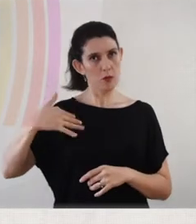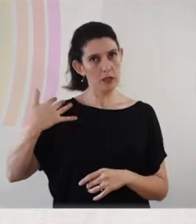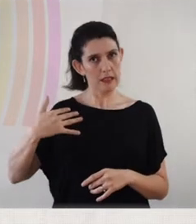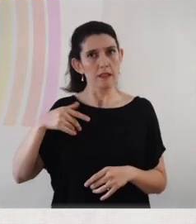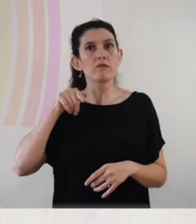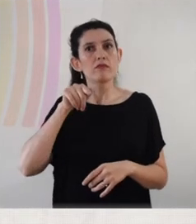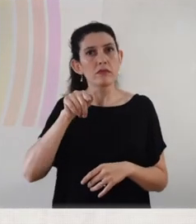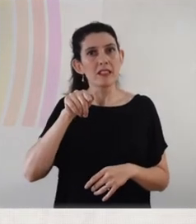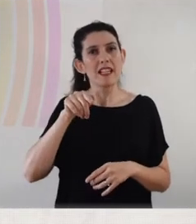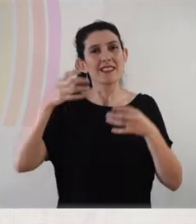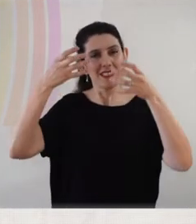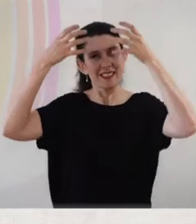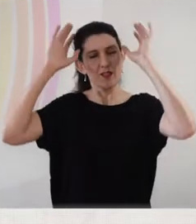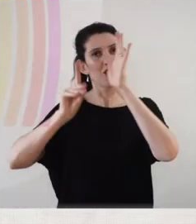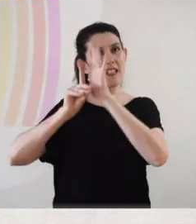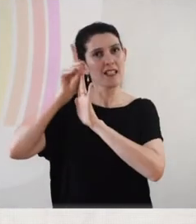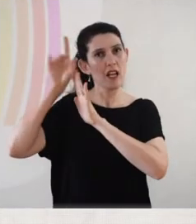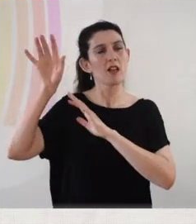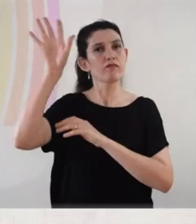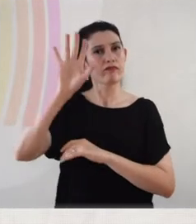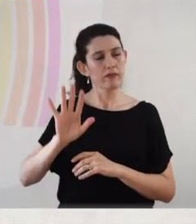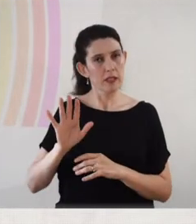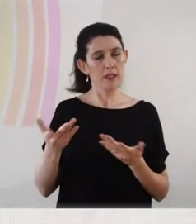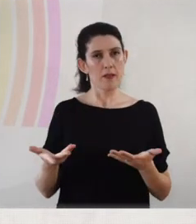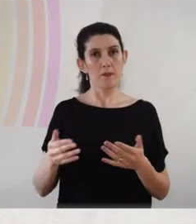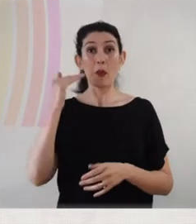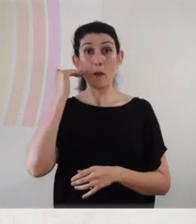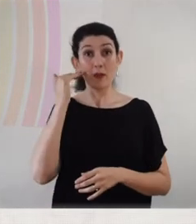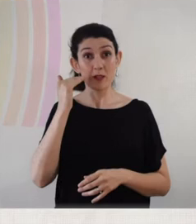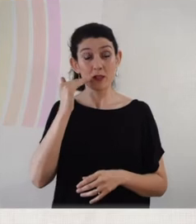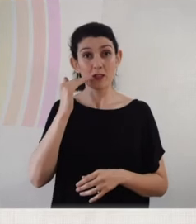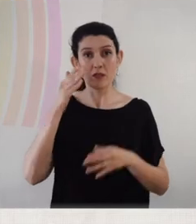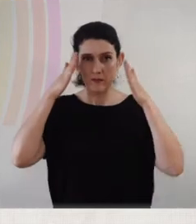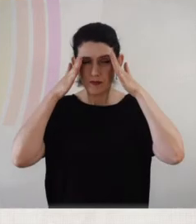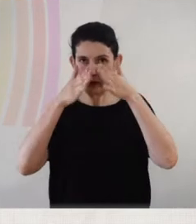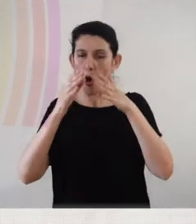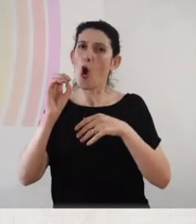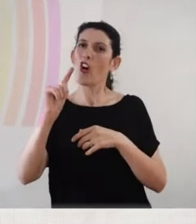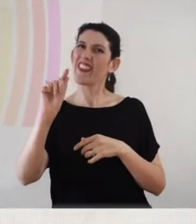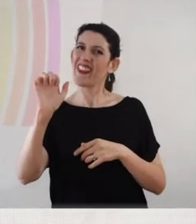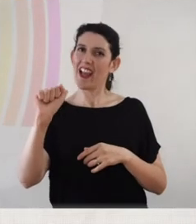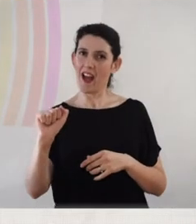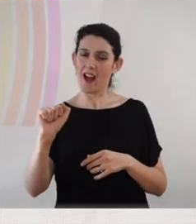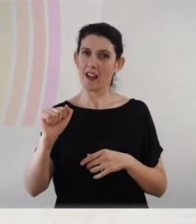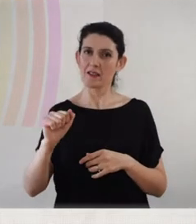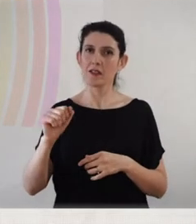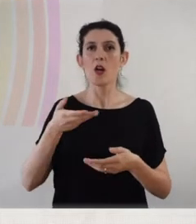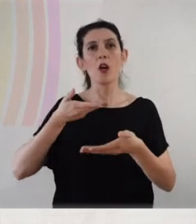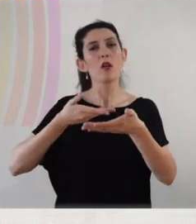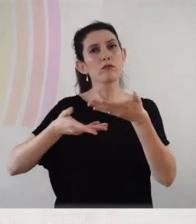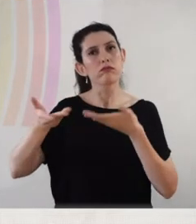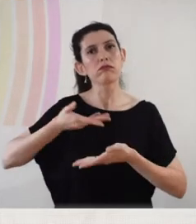condición del neurodesarrollo. Para los niños y niñas con trastorno del espectro autista, o TEA, es más difícil comunicarse e interactuar con